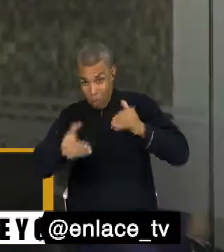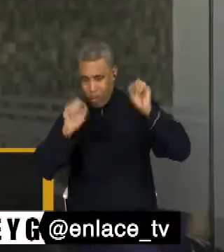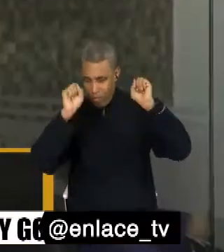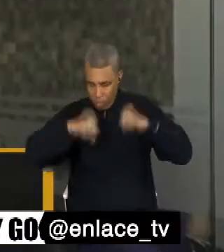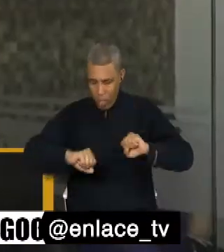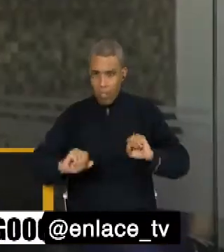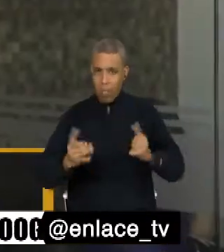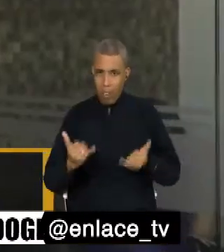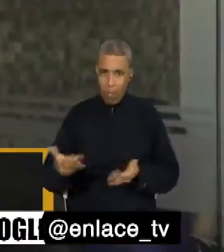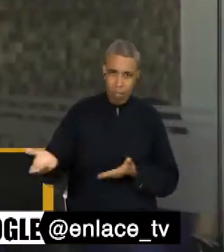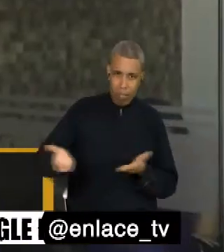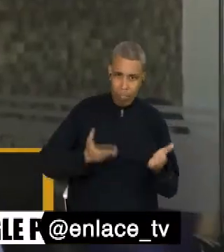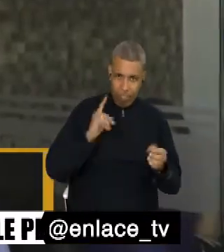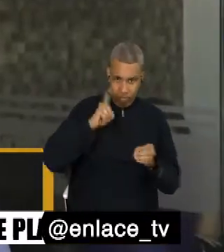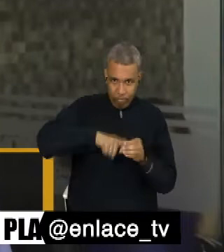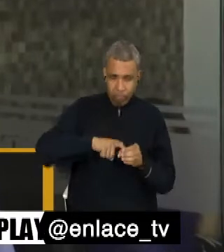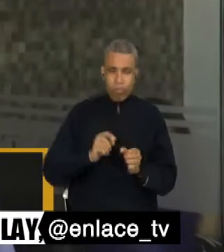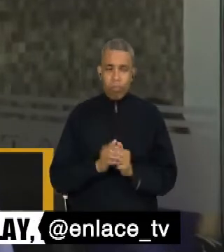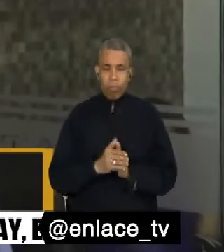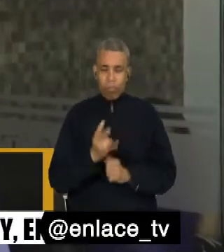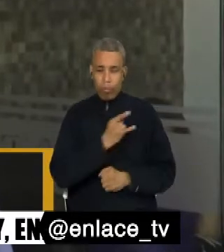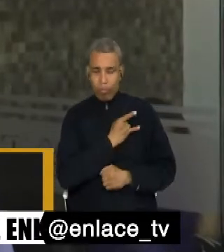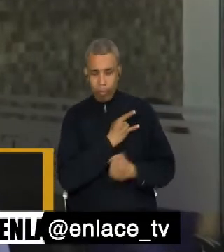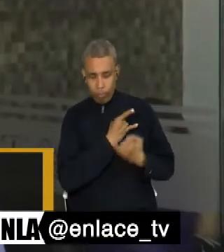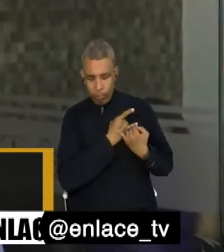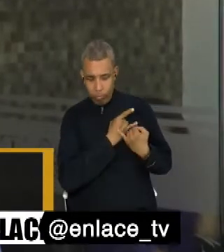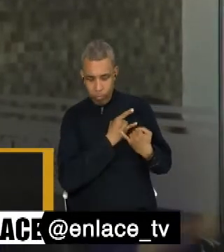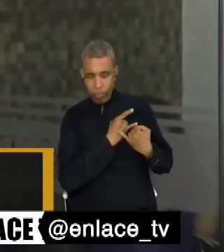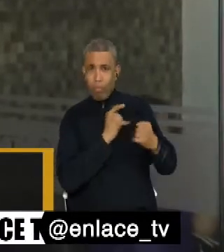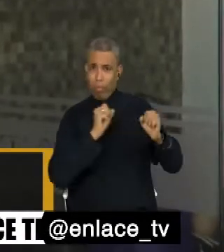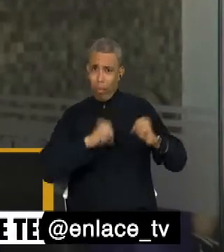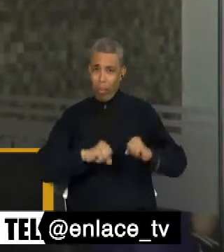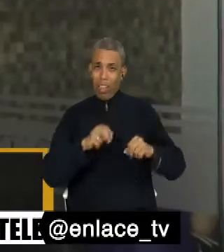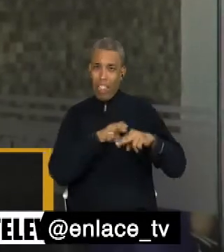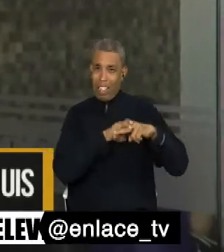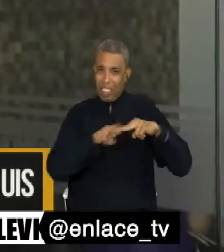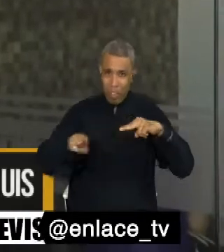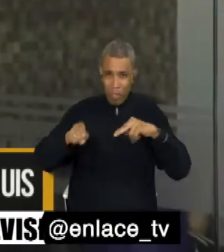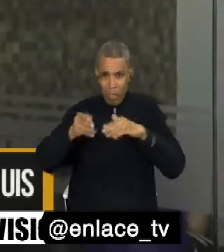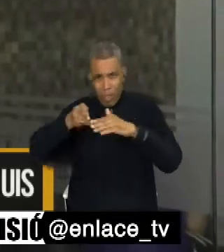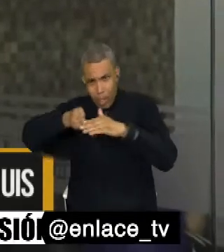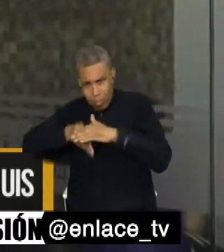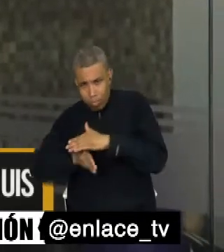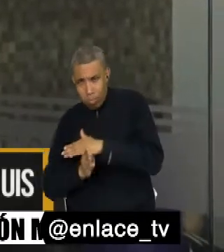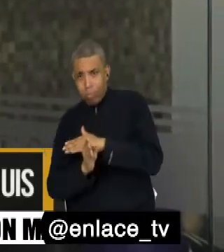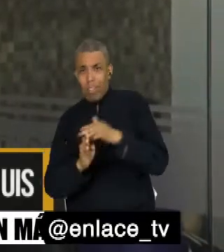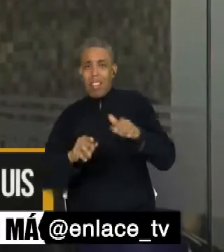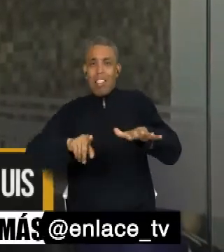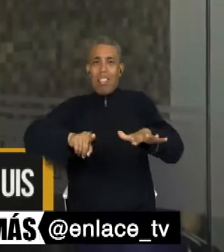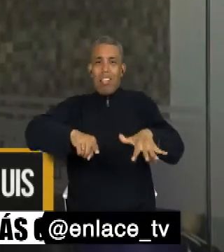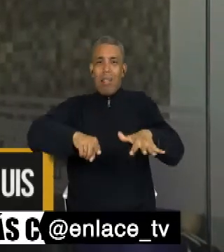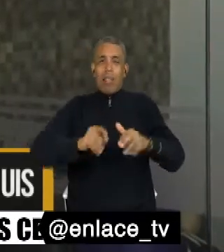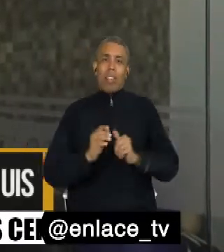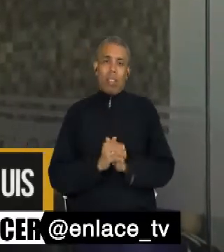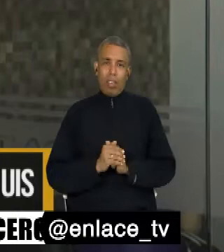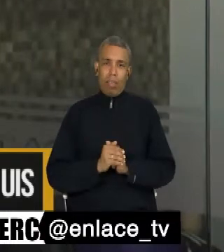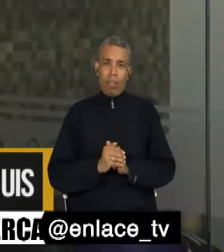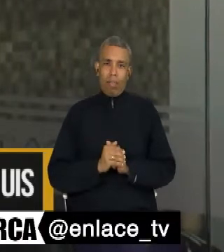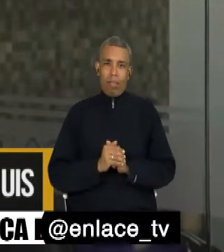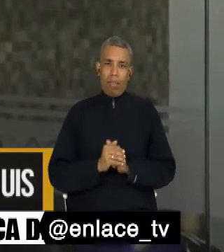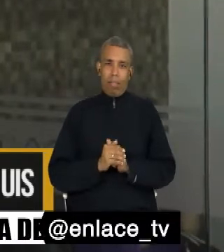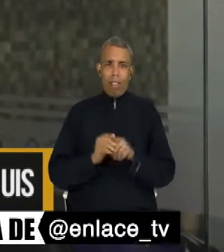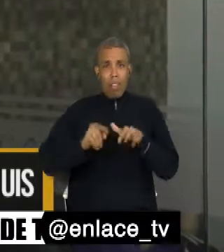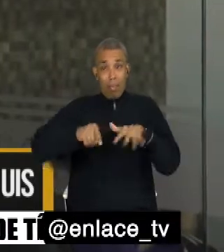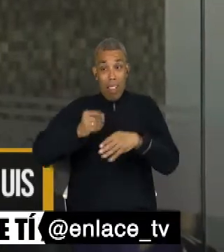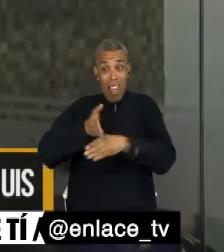el nivel introductorio que se realiza en la Universidad Industrial de Santander, que es el semestre que se realiza para poder ingresar a nuestros programas